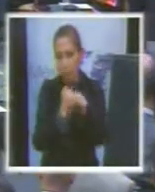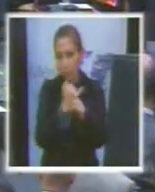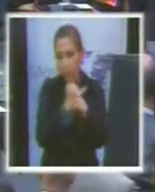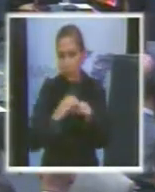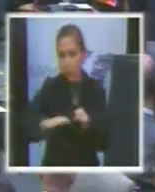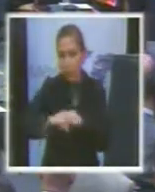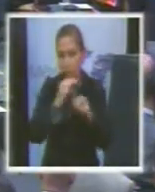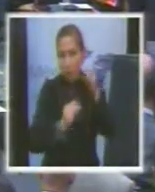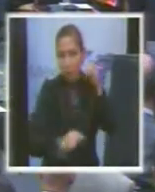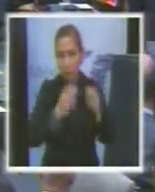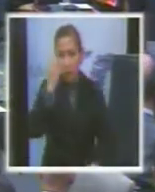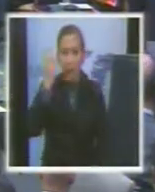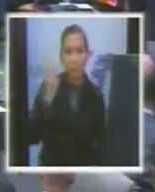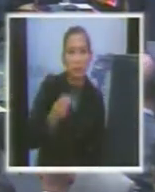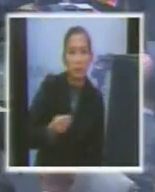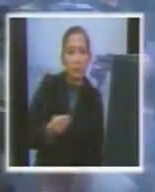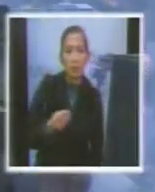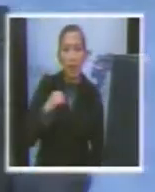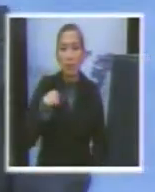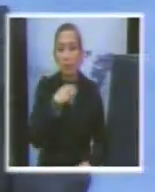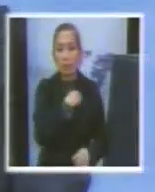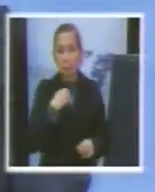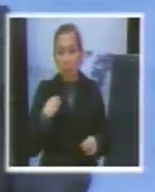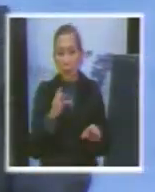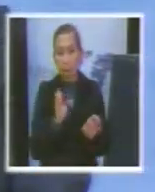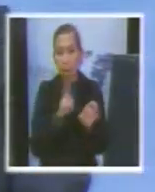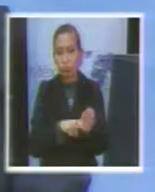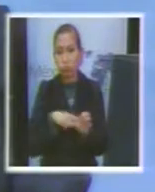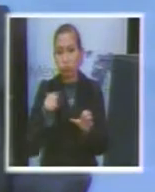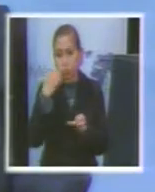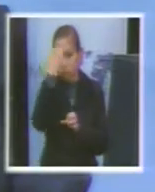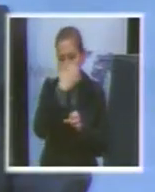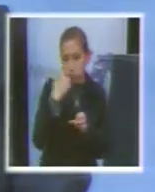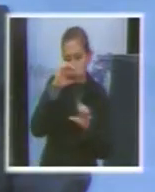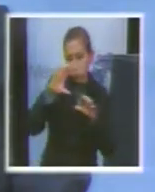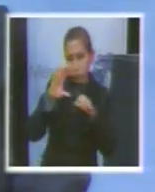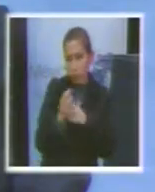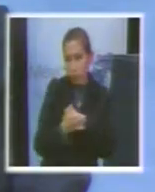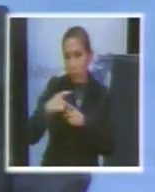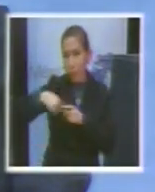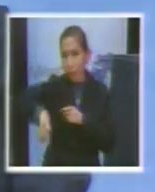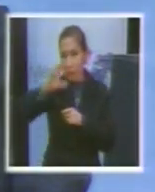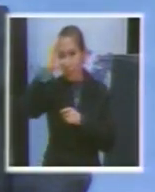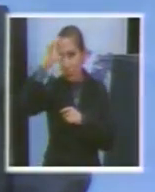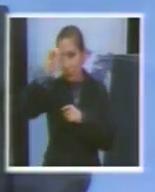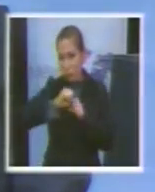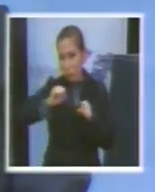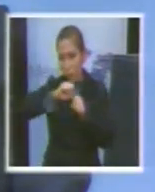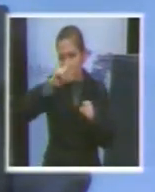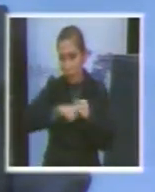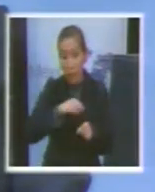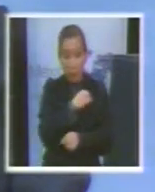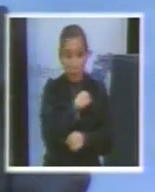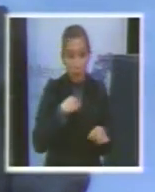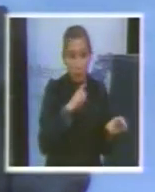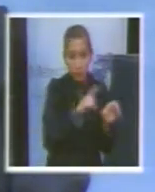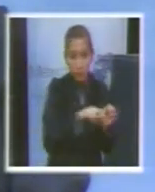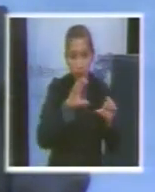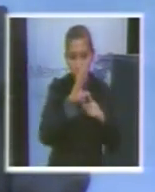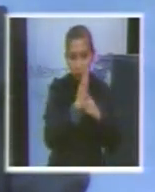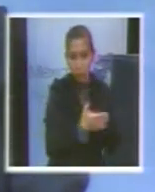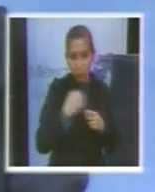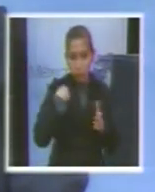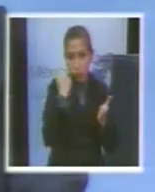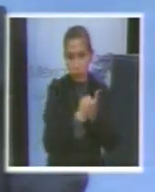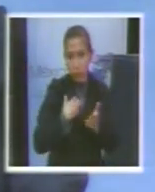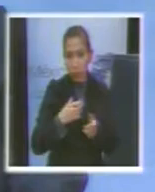Investigadores Nivel 3, es miembro también de la Comisión Evaluadora en el área de Ciencias Sociales, miembro de la Comisión Dictaminadora